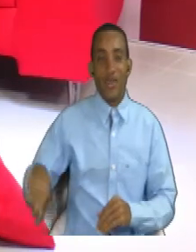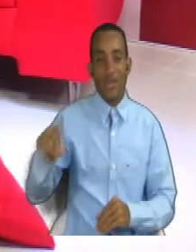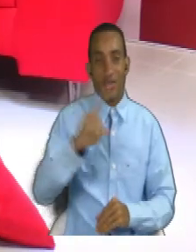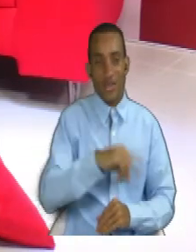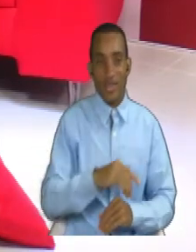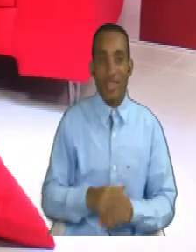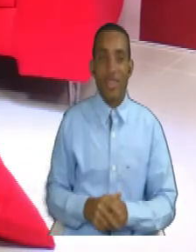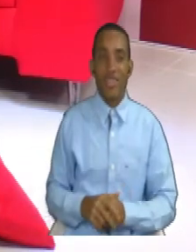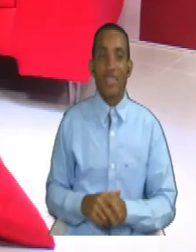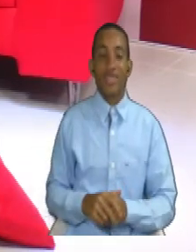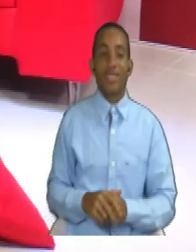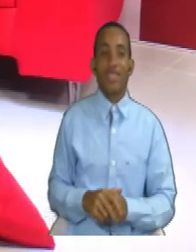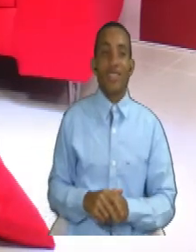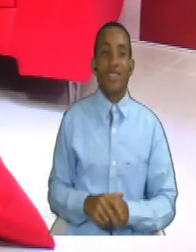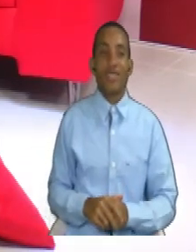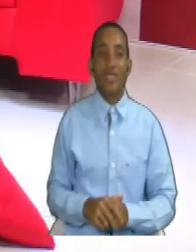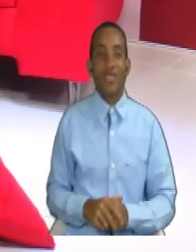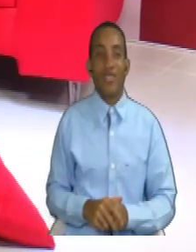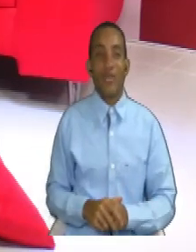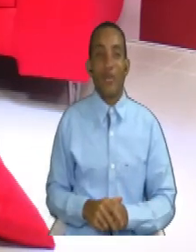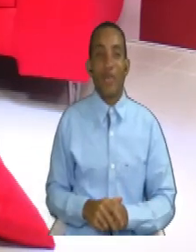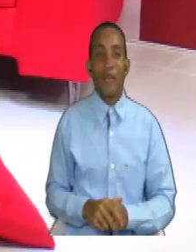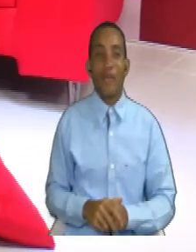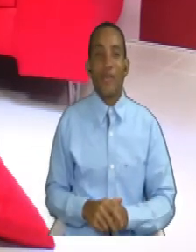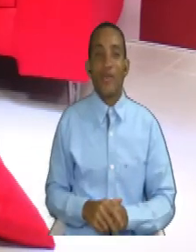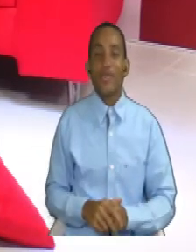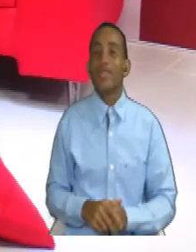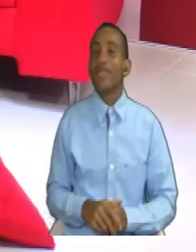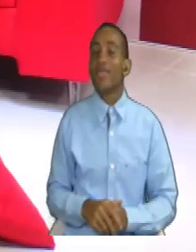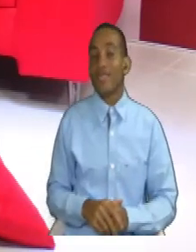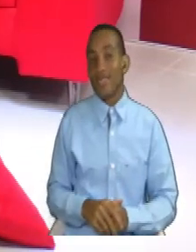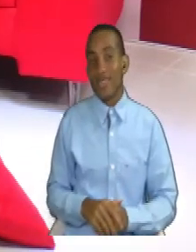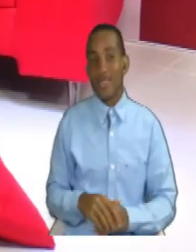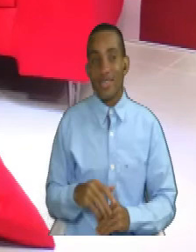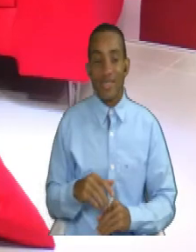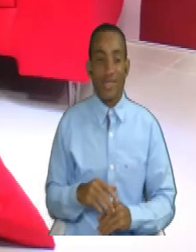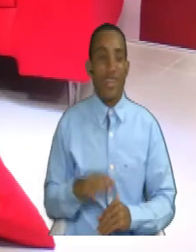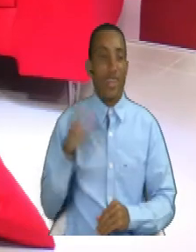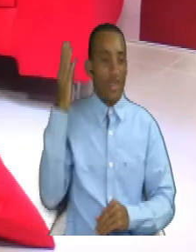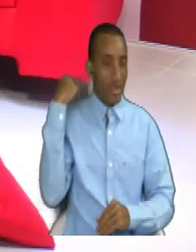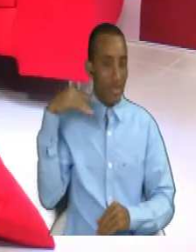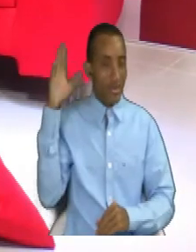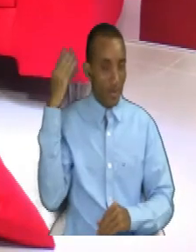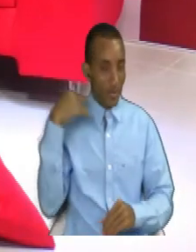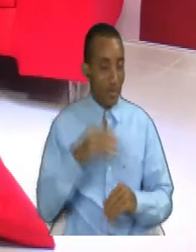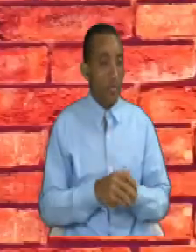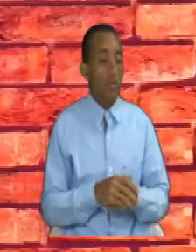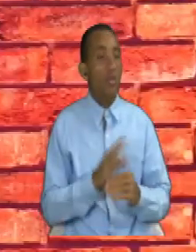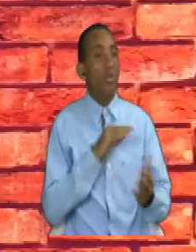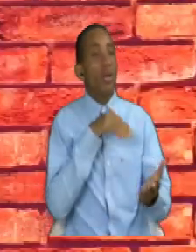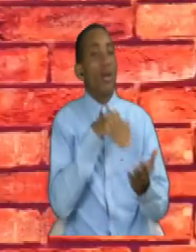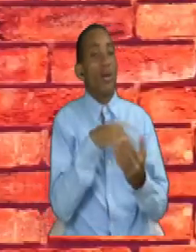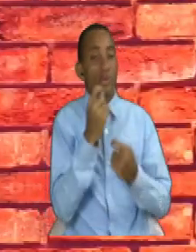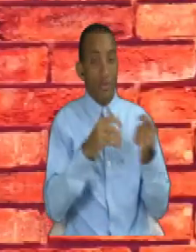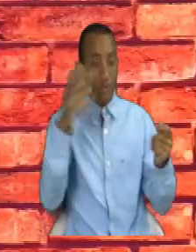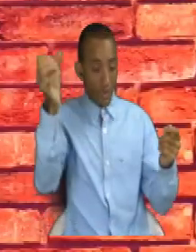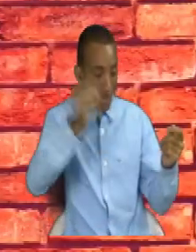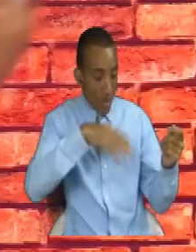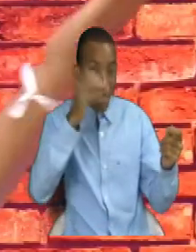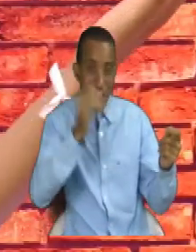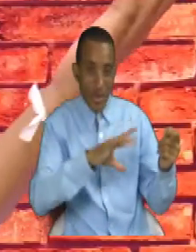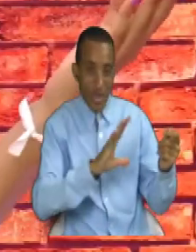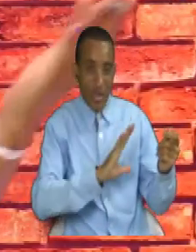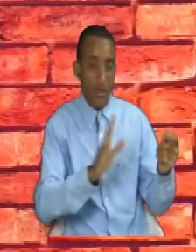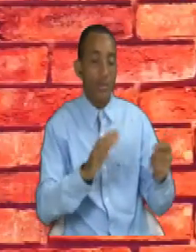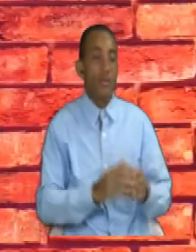osa. Hombre, claro que sí, claro no, que me sí. Me vuelvo creída. Jenny, imagínate que yo qué días estaba en un supermercado y cuando yo me emocioné porque yo